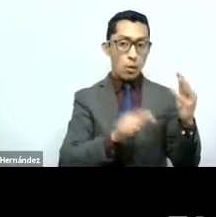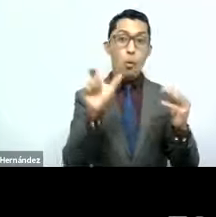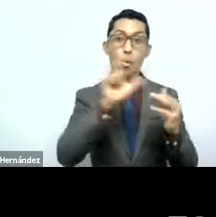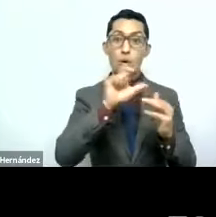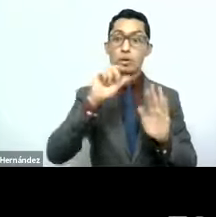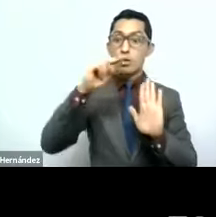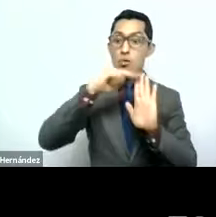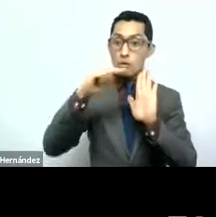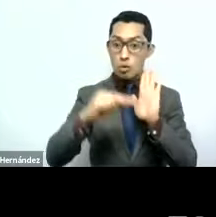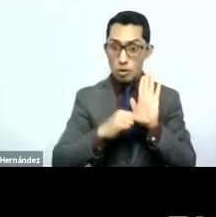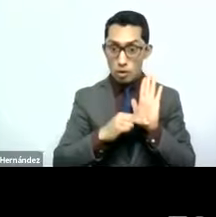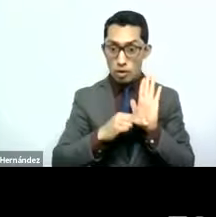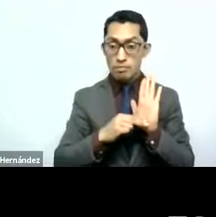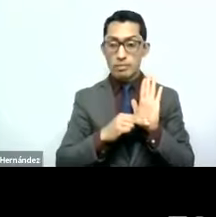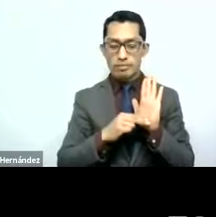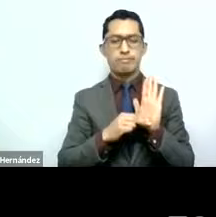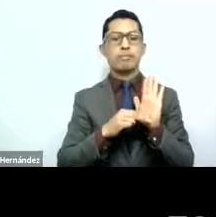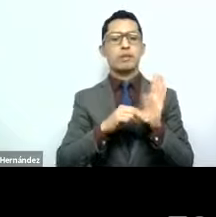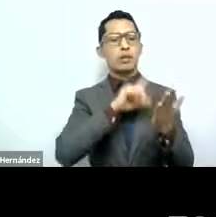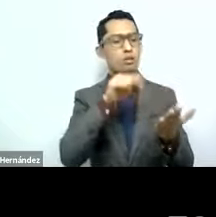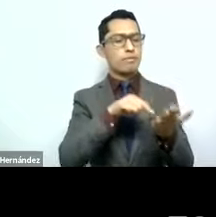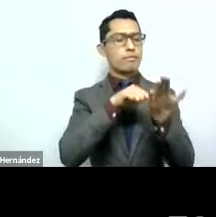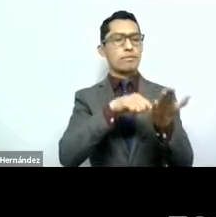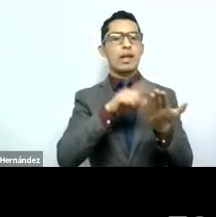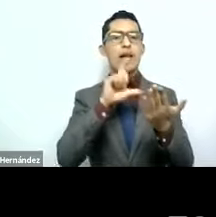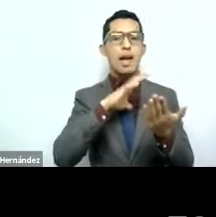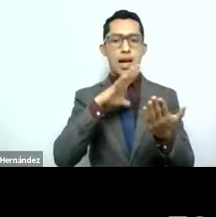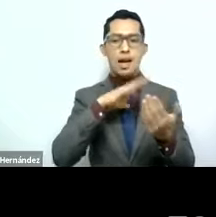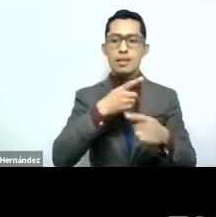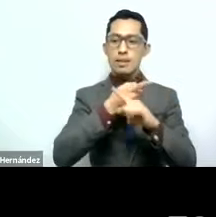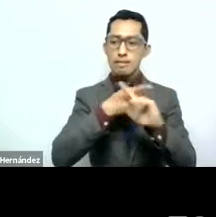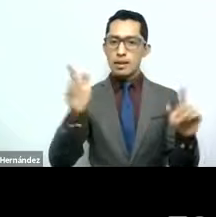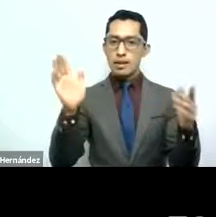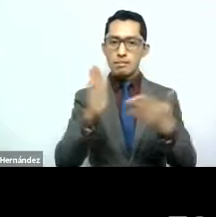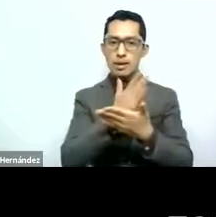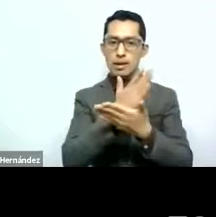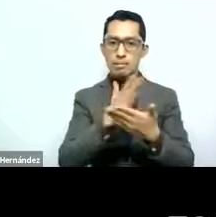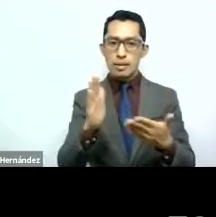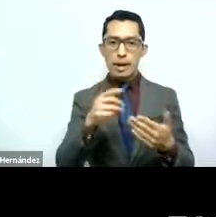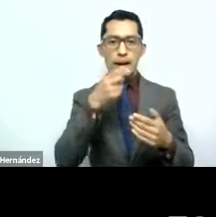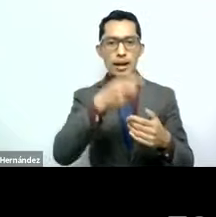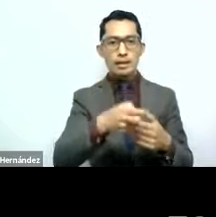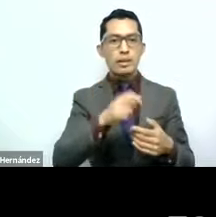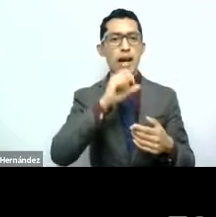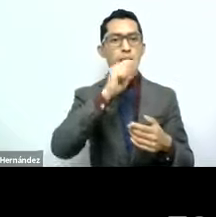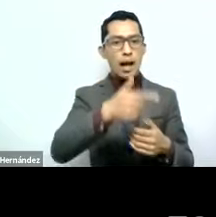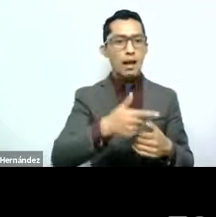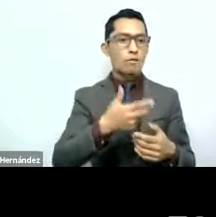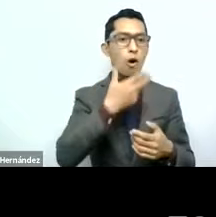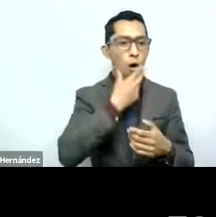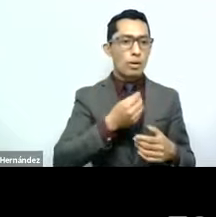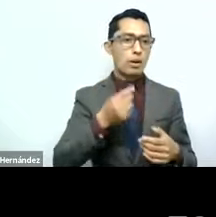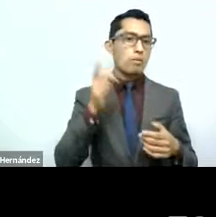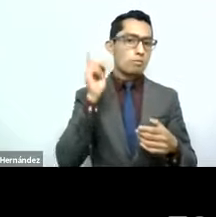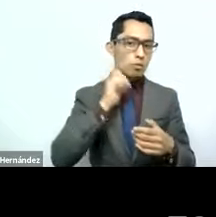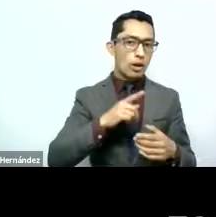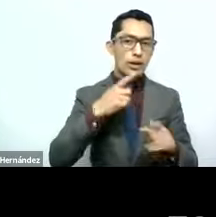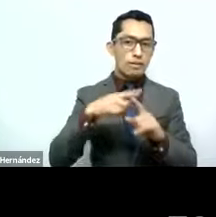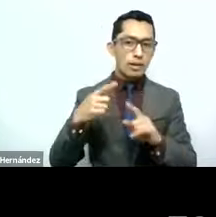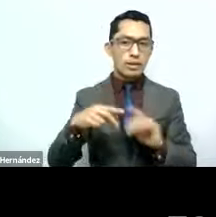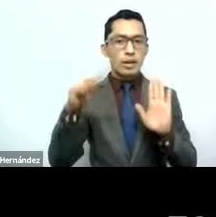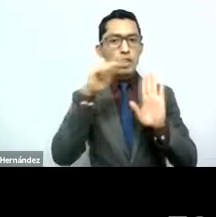norma que haga una diferenciación con base en una categoría sospechosa, entonces se presume que la norma